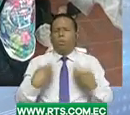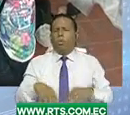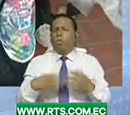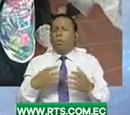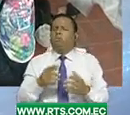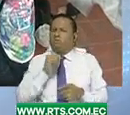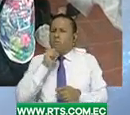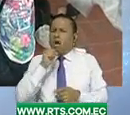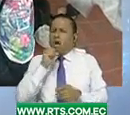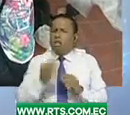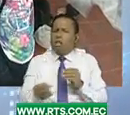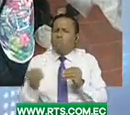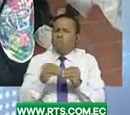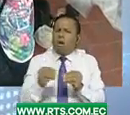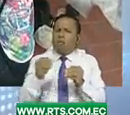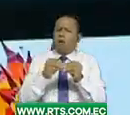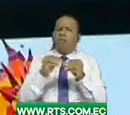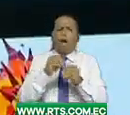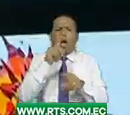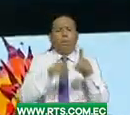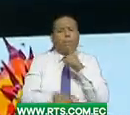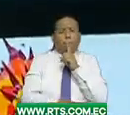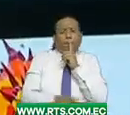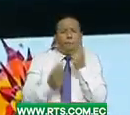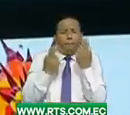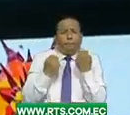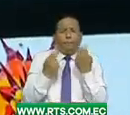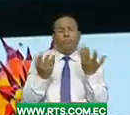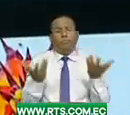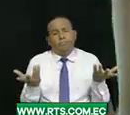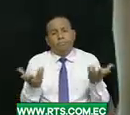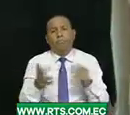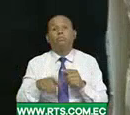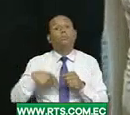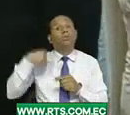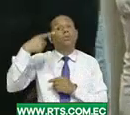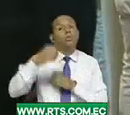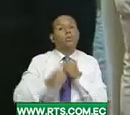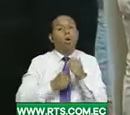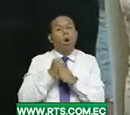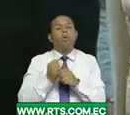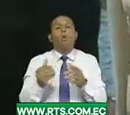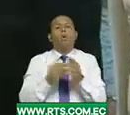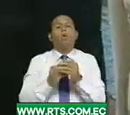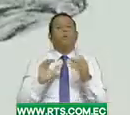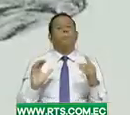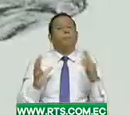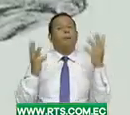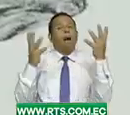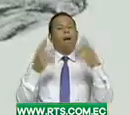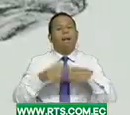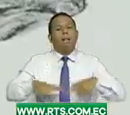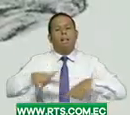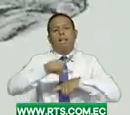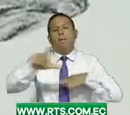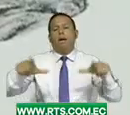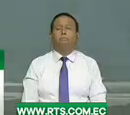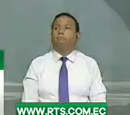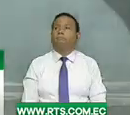que no están denunciando. Se tiene previsto que el próximo año vuelva el FAL al aire libre, informó Roselena